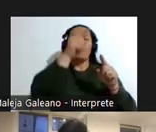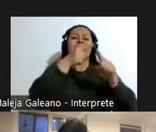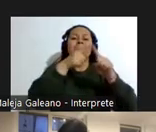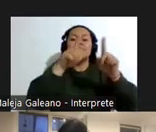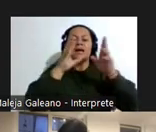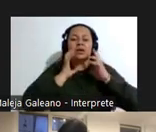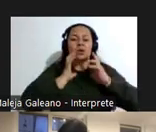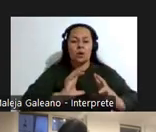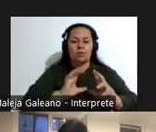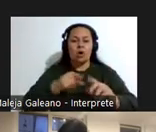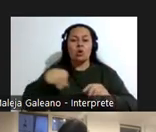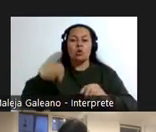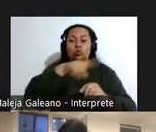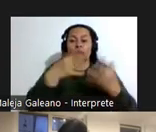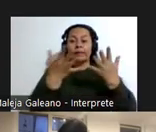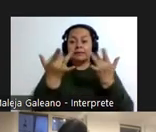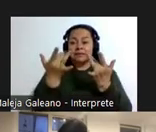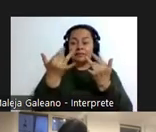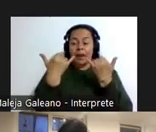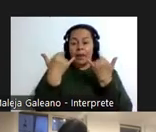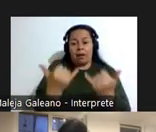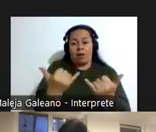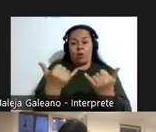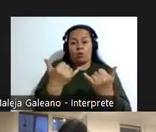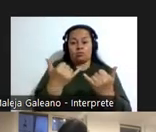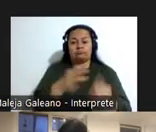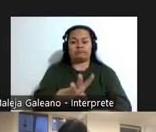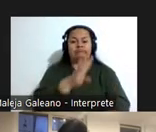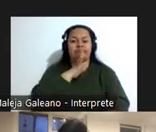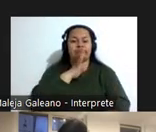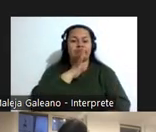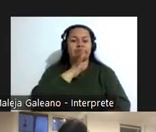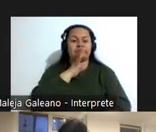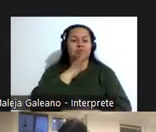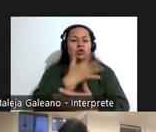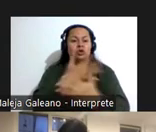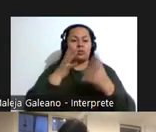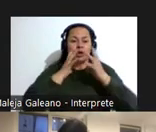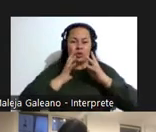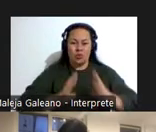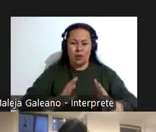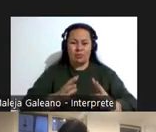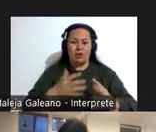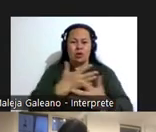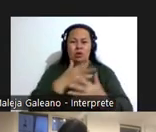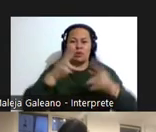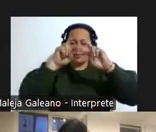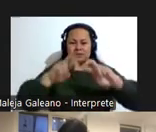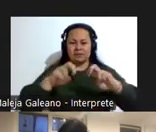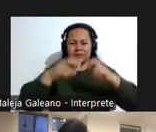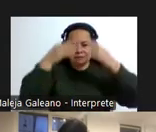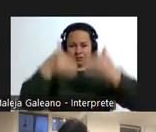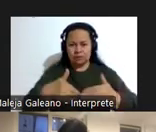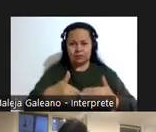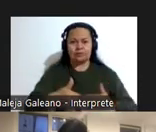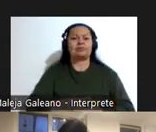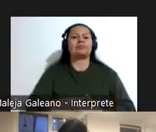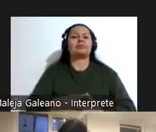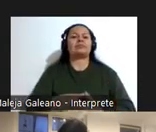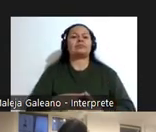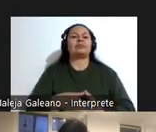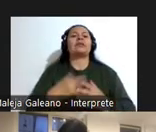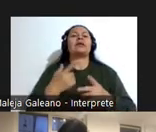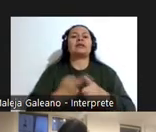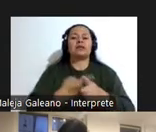ustedes esperan que hagamos hoy seguramente es que hable sobre las cartografías del cuerpo y la investigación en discapacidad.